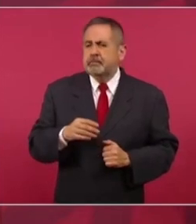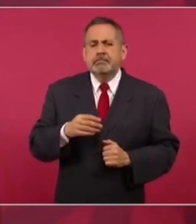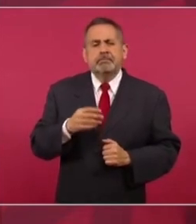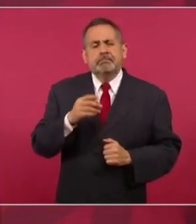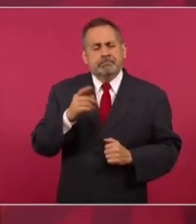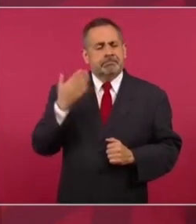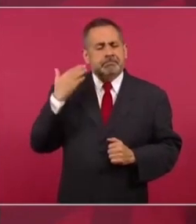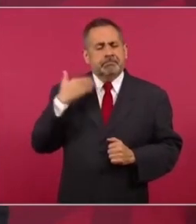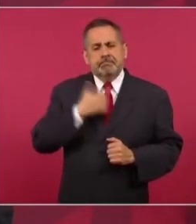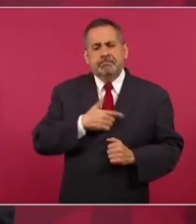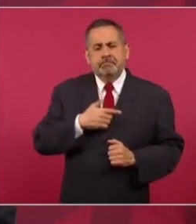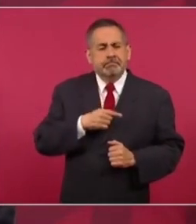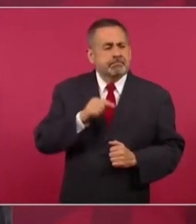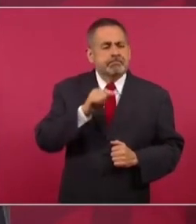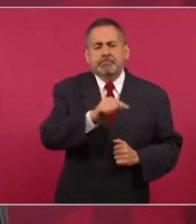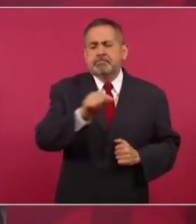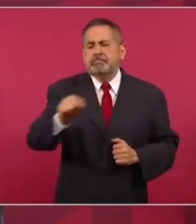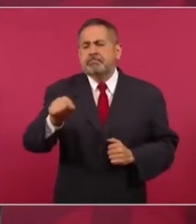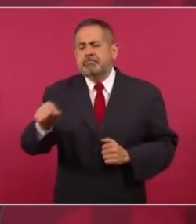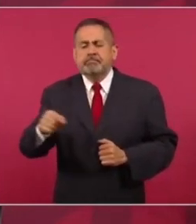expresiones que se están